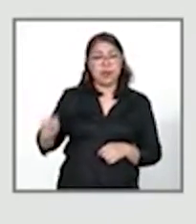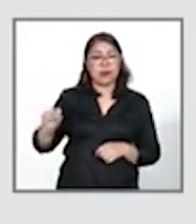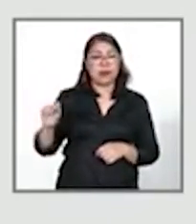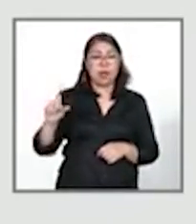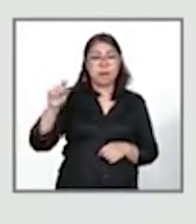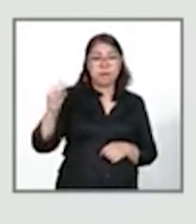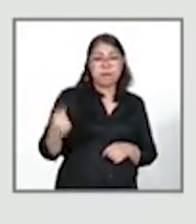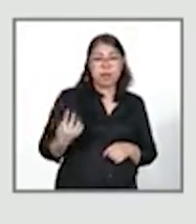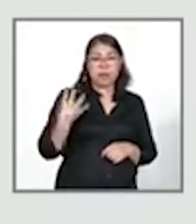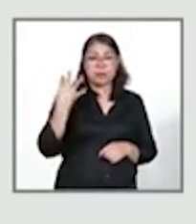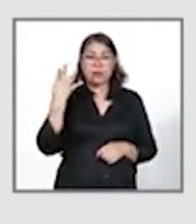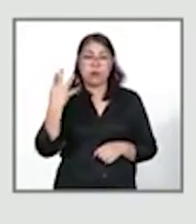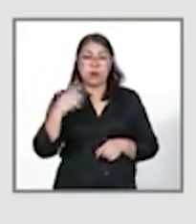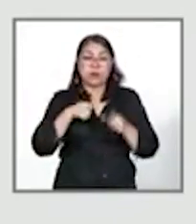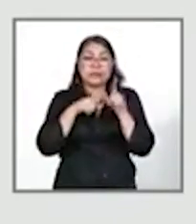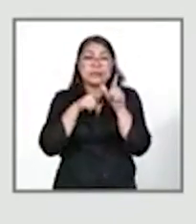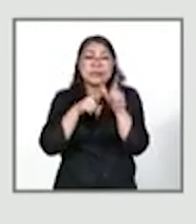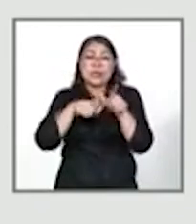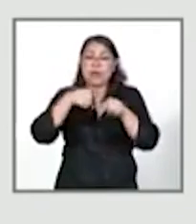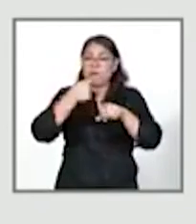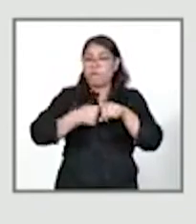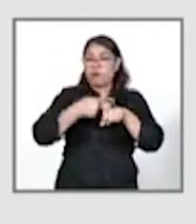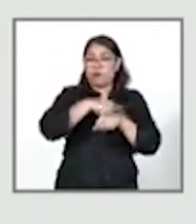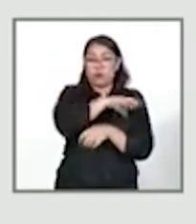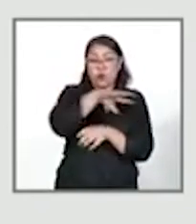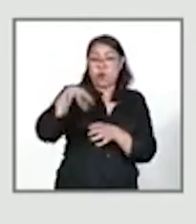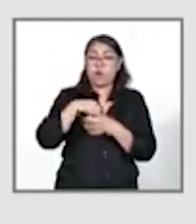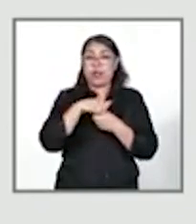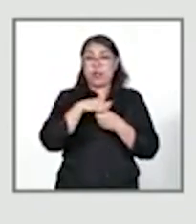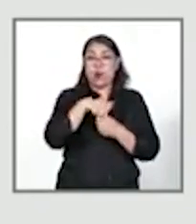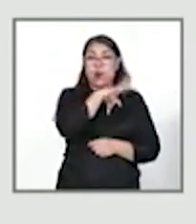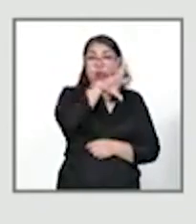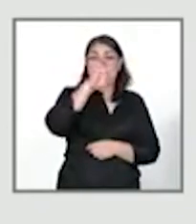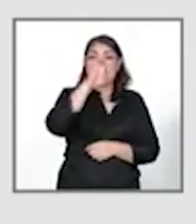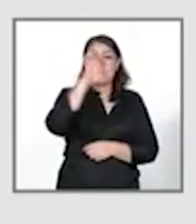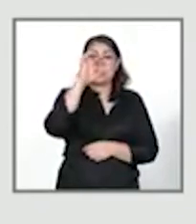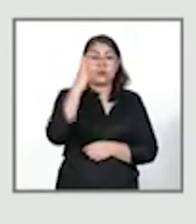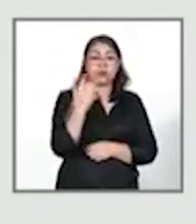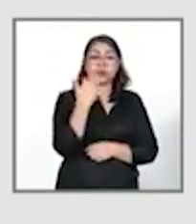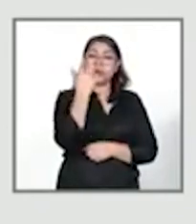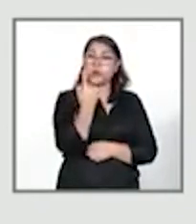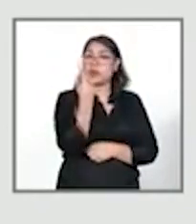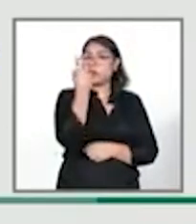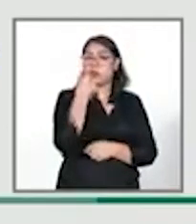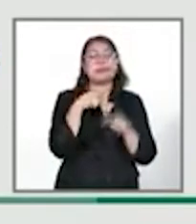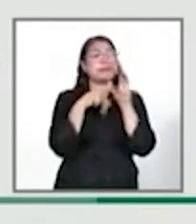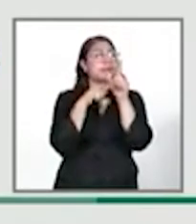tiene 24, para un total de 551 casos activos.